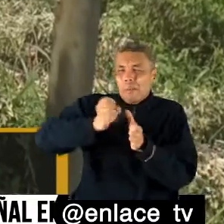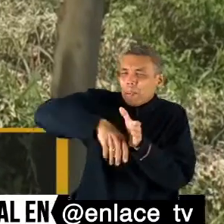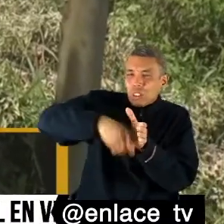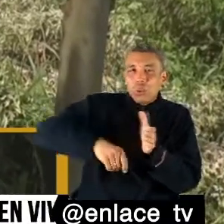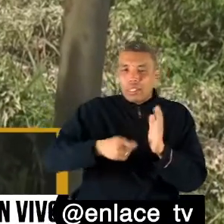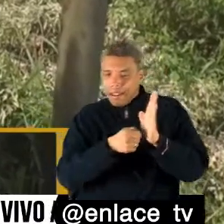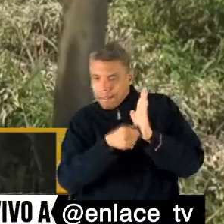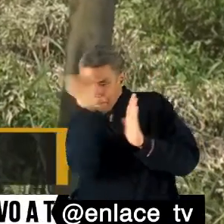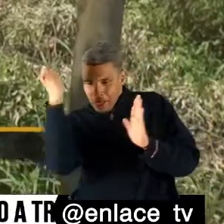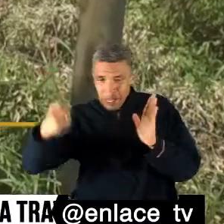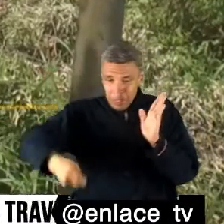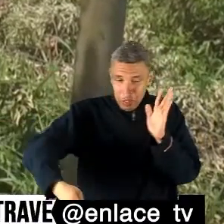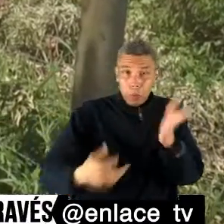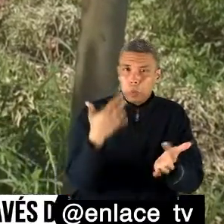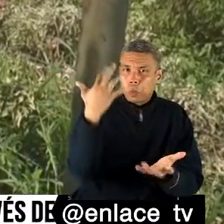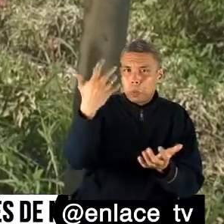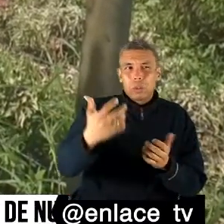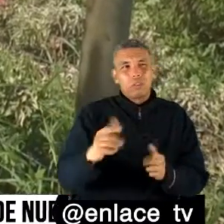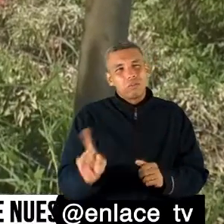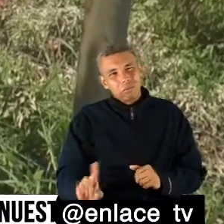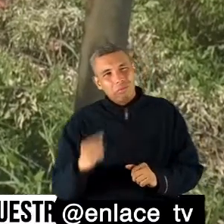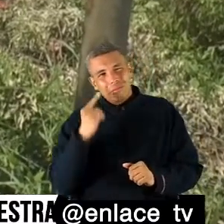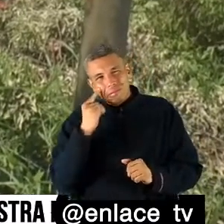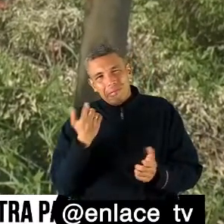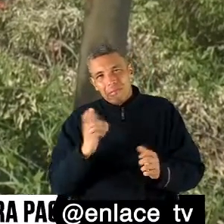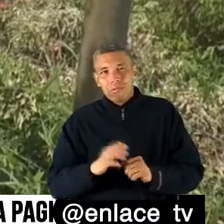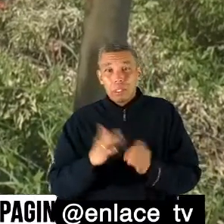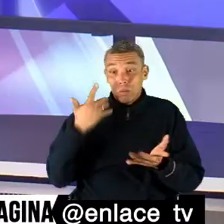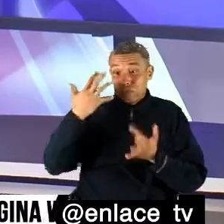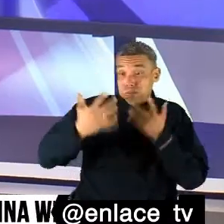Durante varias horas ardió este humedal conocido como el Castillo.